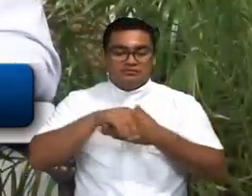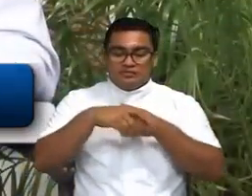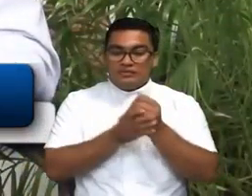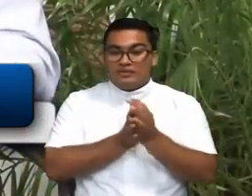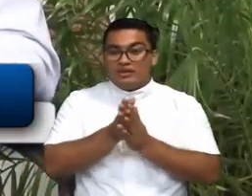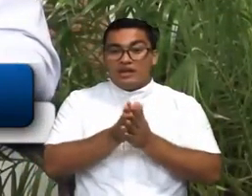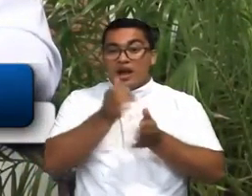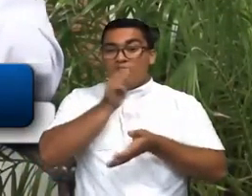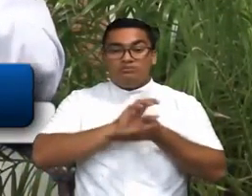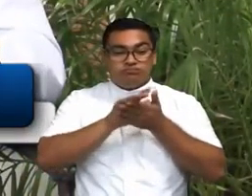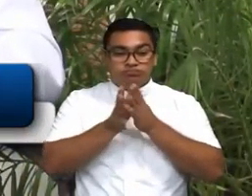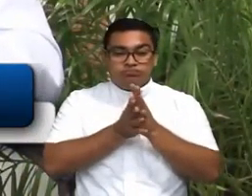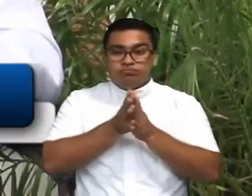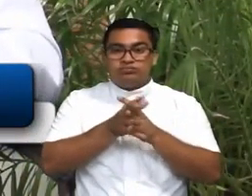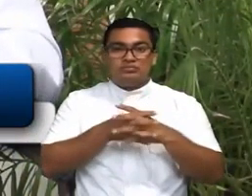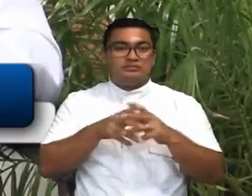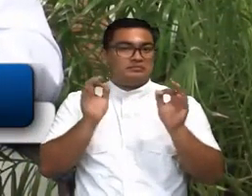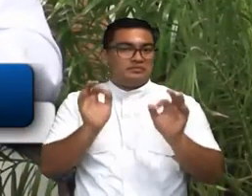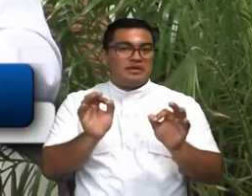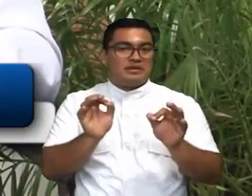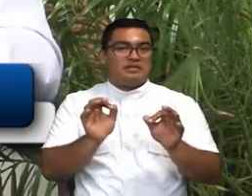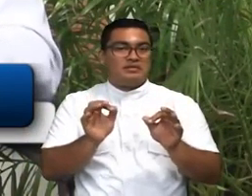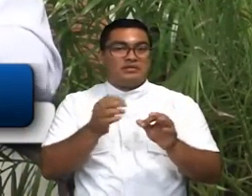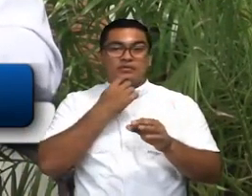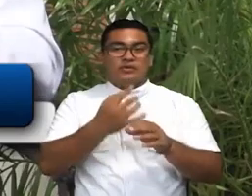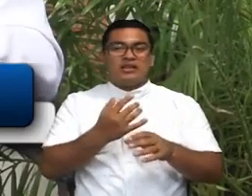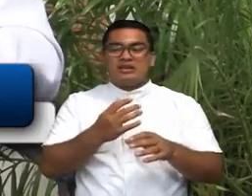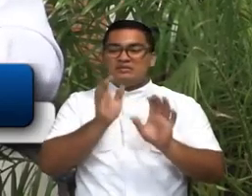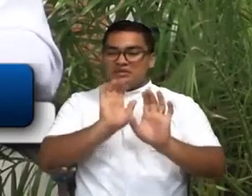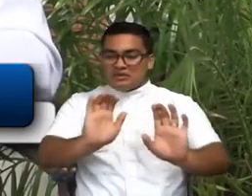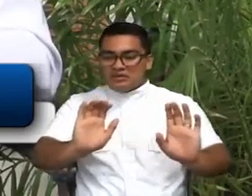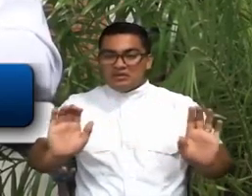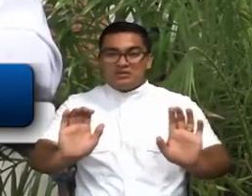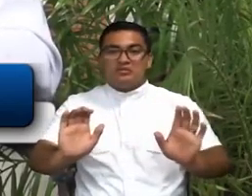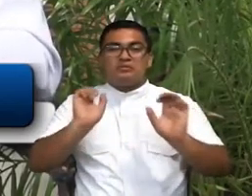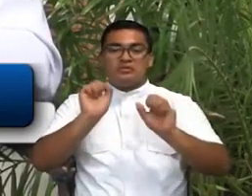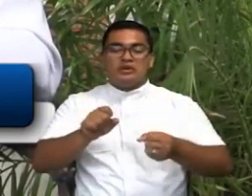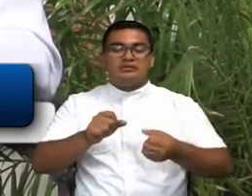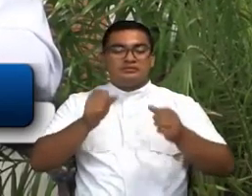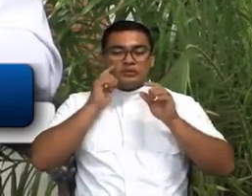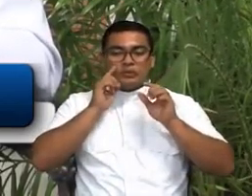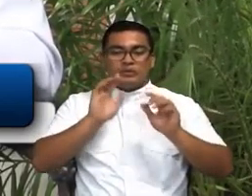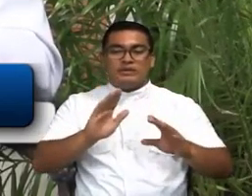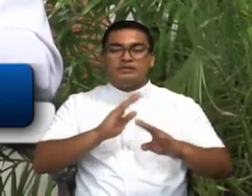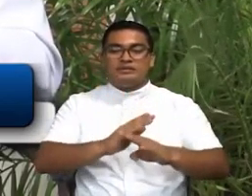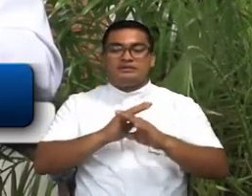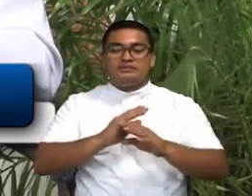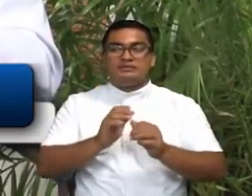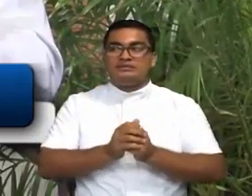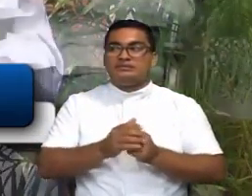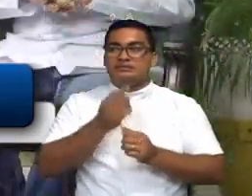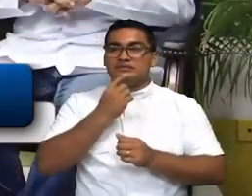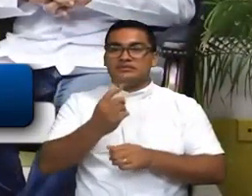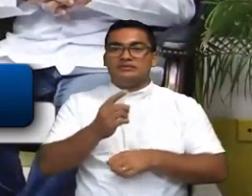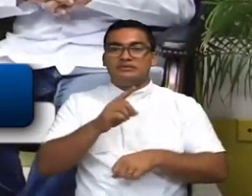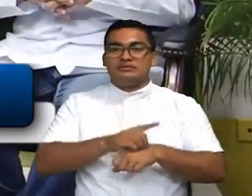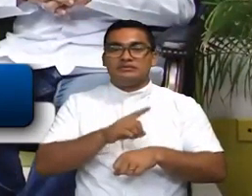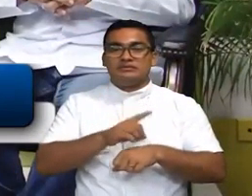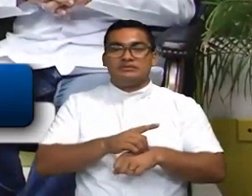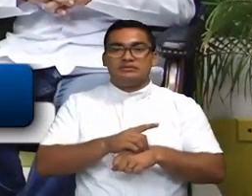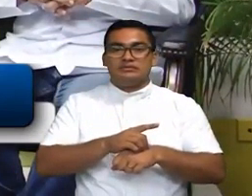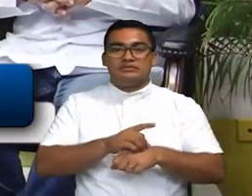porque conforme a eso se pasan lo que son las enfermedades, tanto virales como bacterianas. Doctor, y